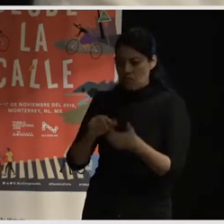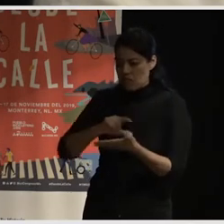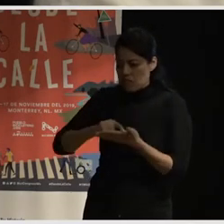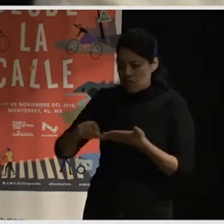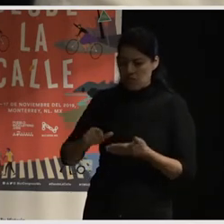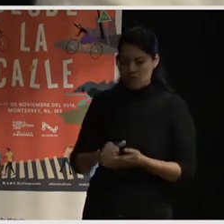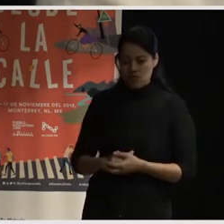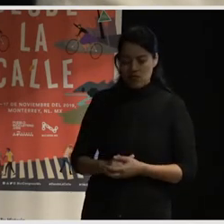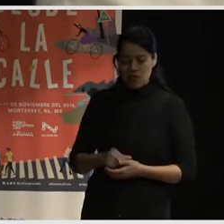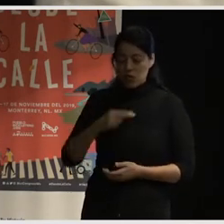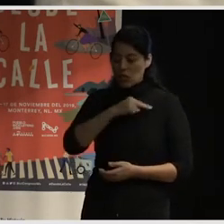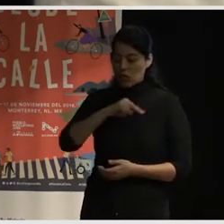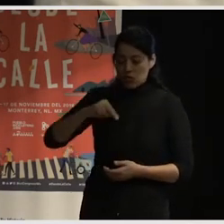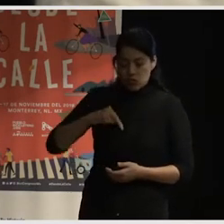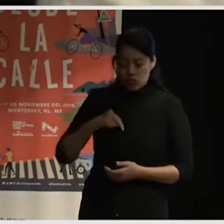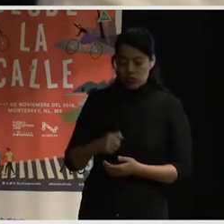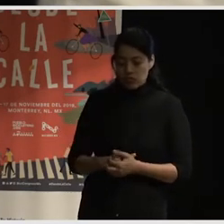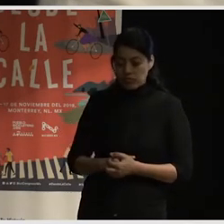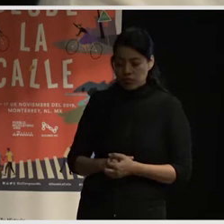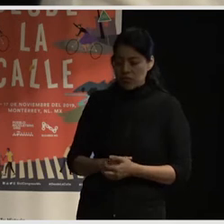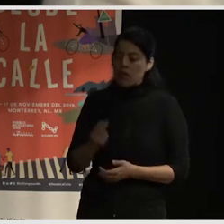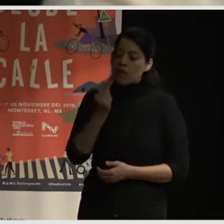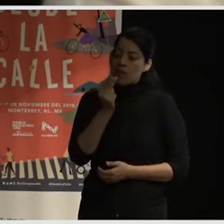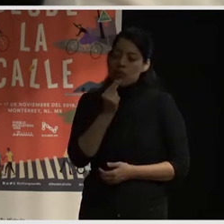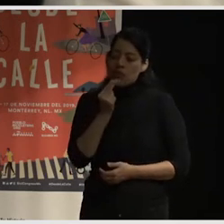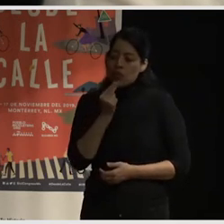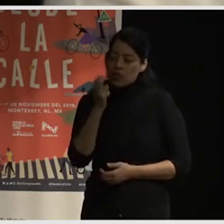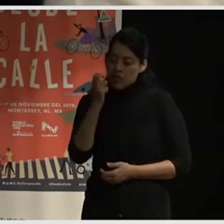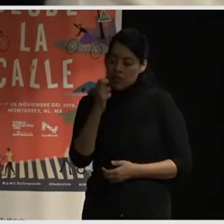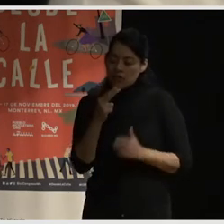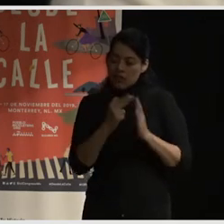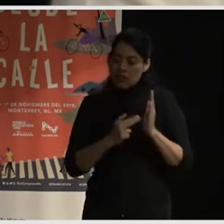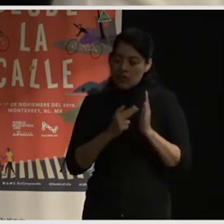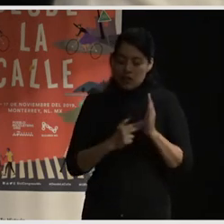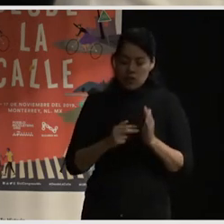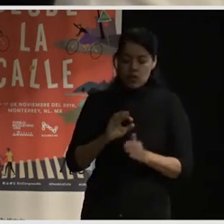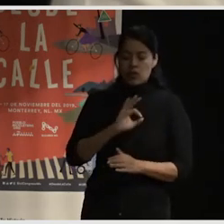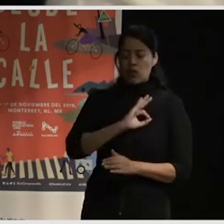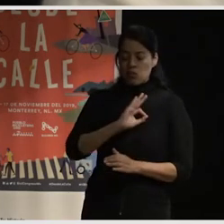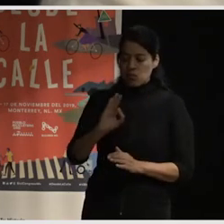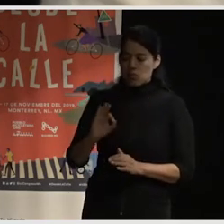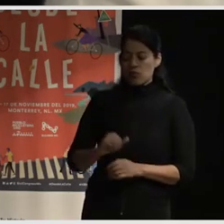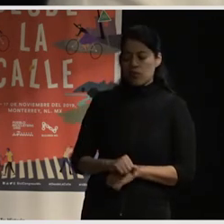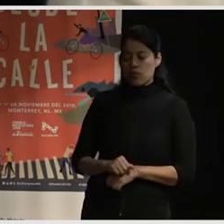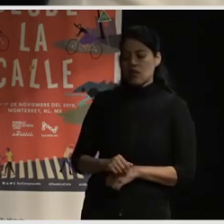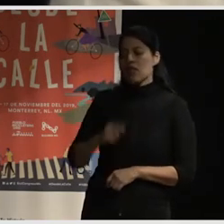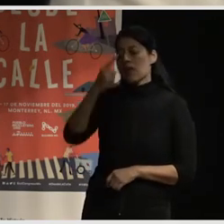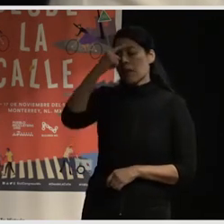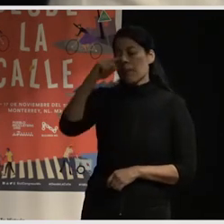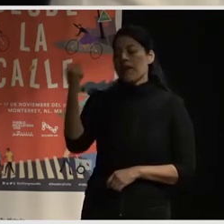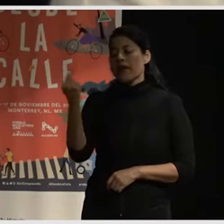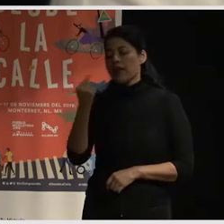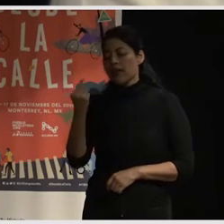de digamos de utilizar esas herramientas en la medida de nuestras posibilidades para generar